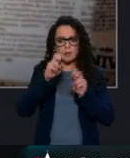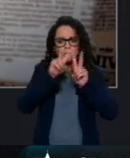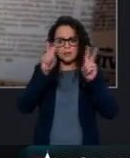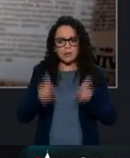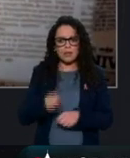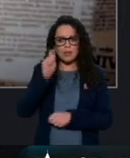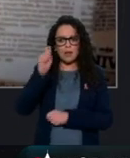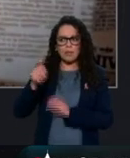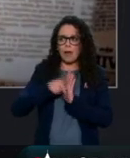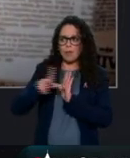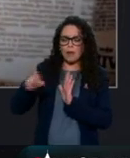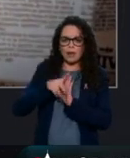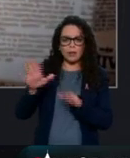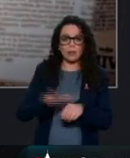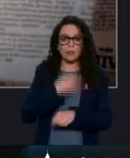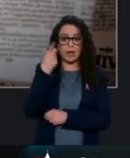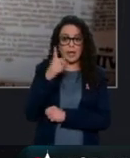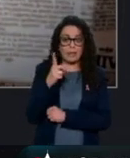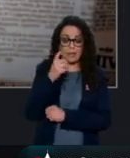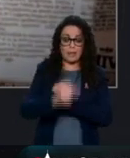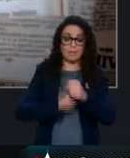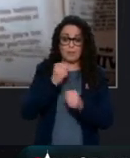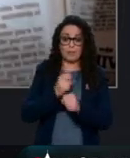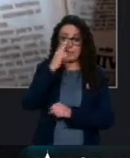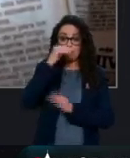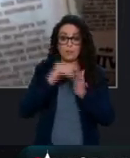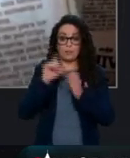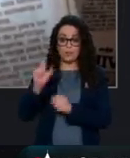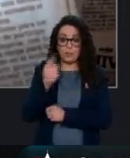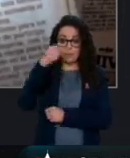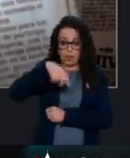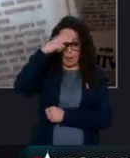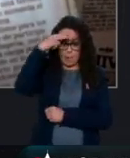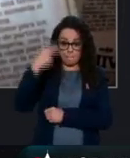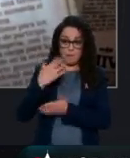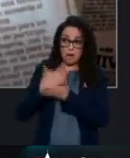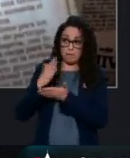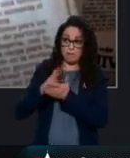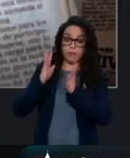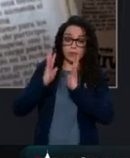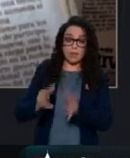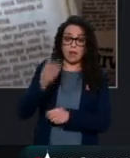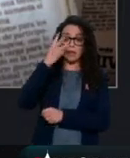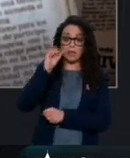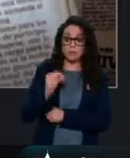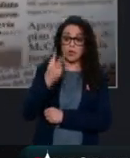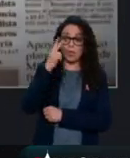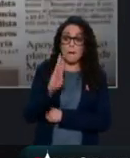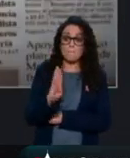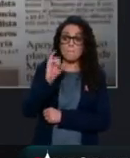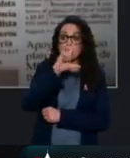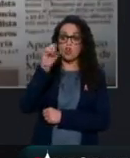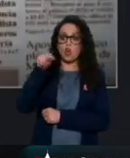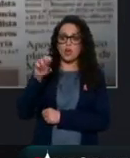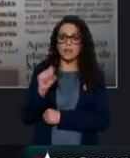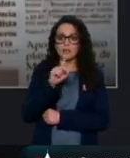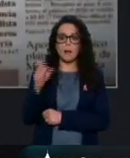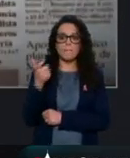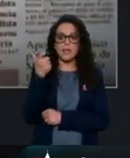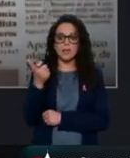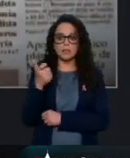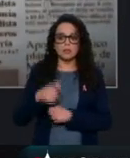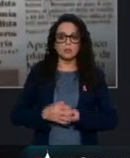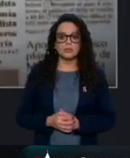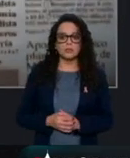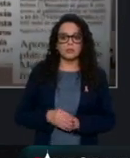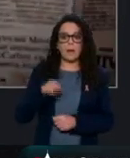que a diciembre de 2021 los mexicanos habíamos pagado 3.2 billones de pesos, es decir,